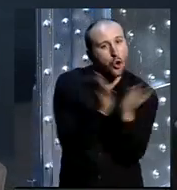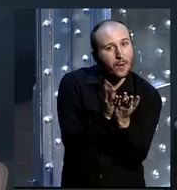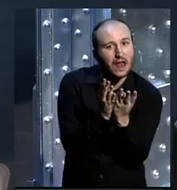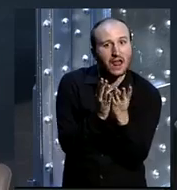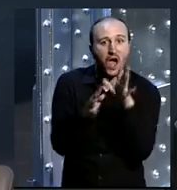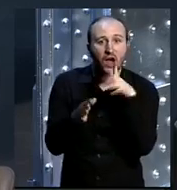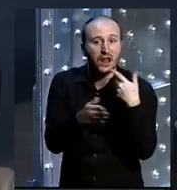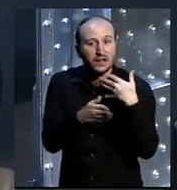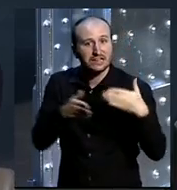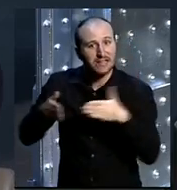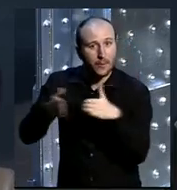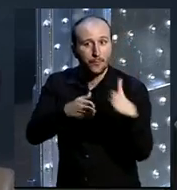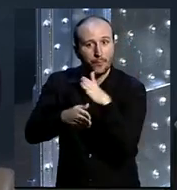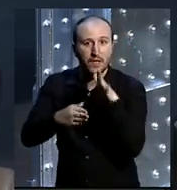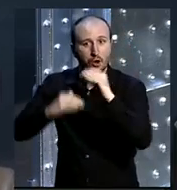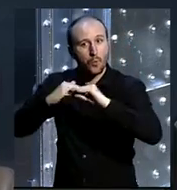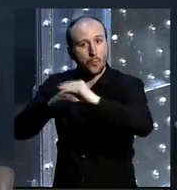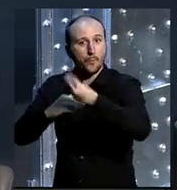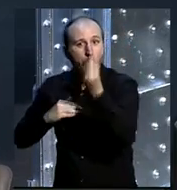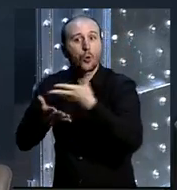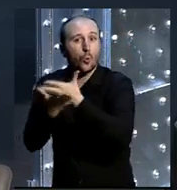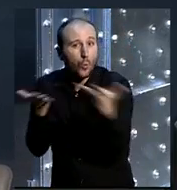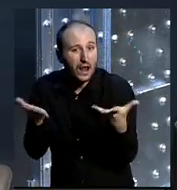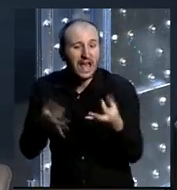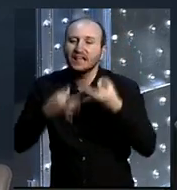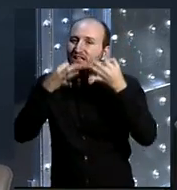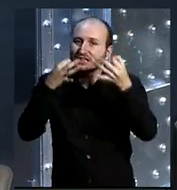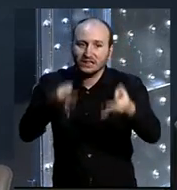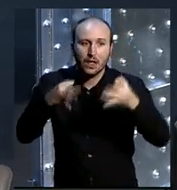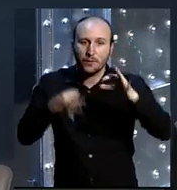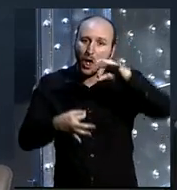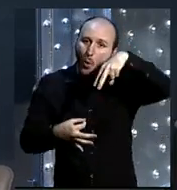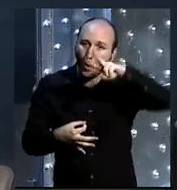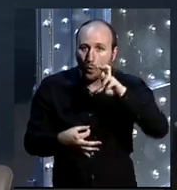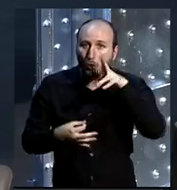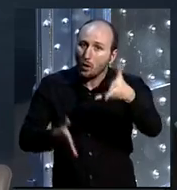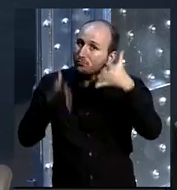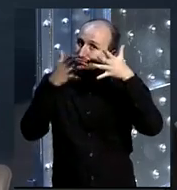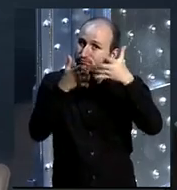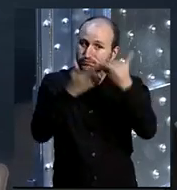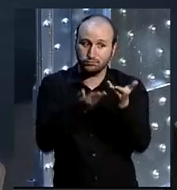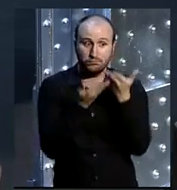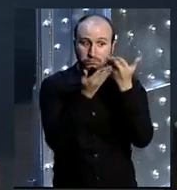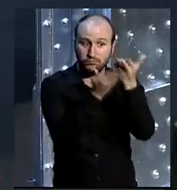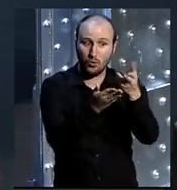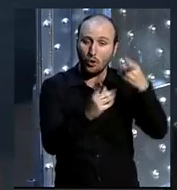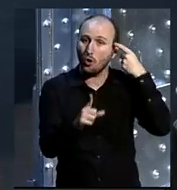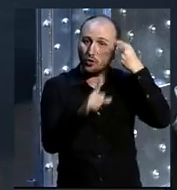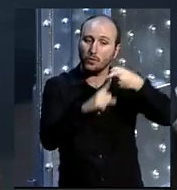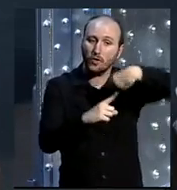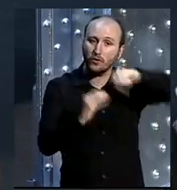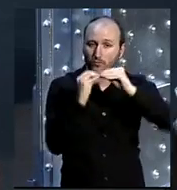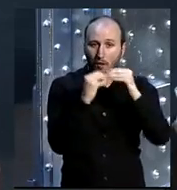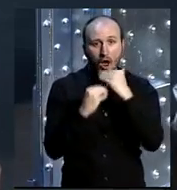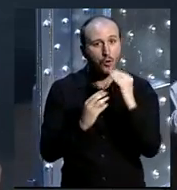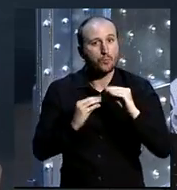camino más firme y más seguro es encomendárselo a las Naciones Unidas para que establezca un régimen común, porque si